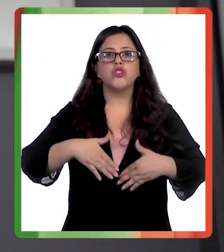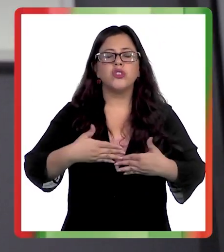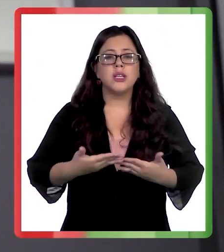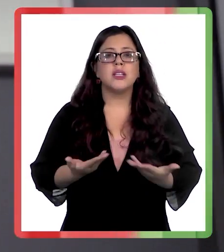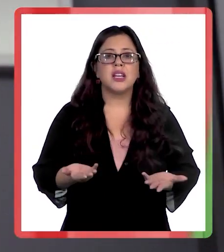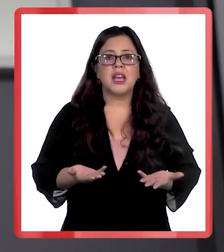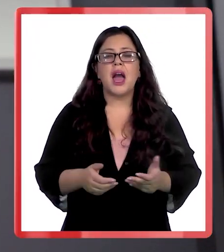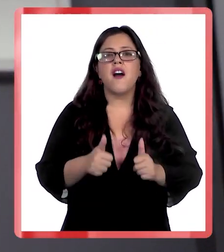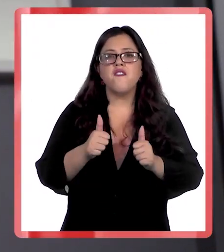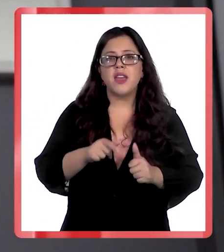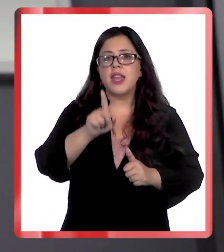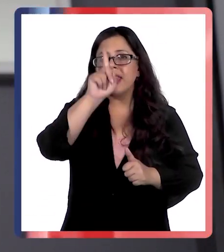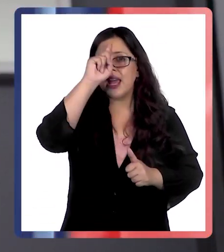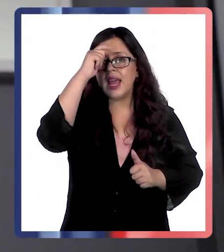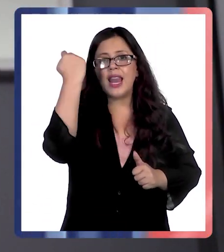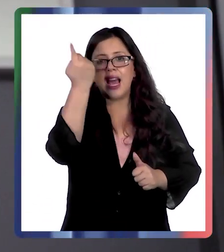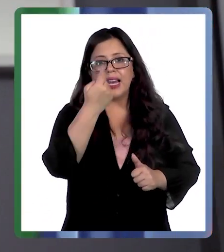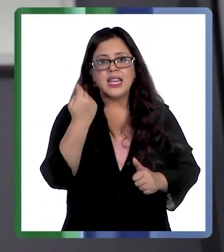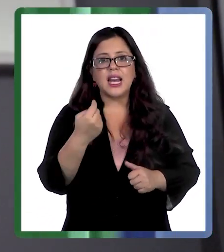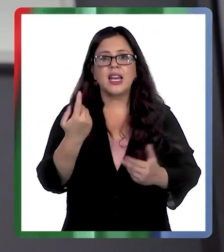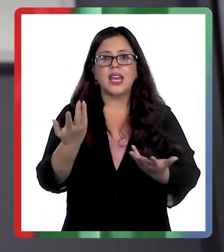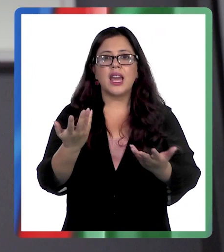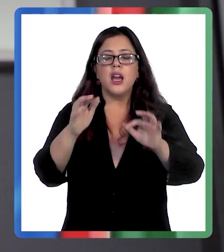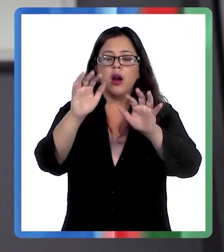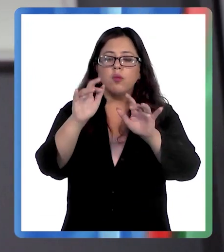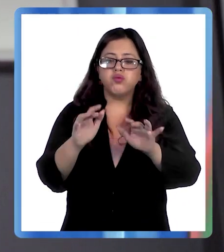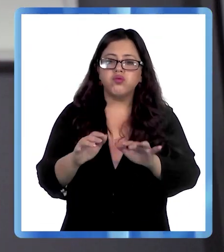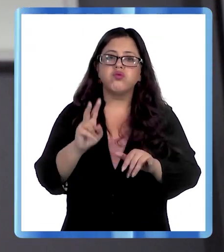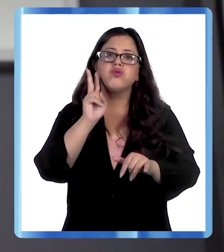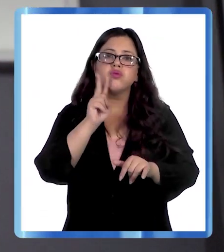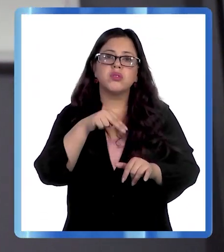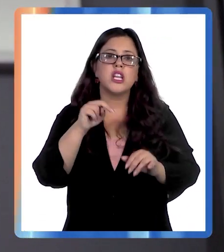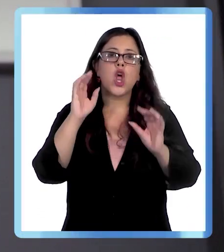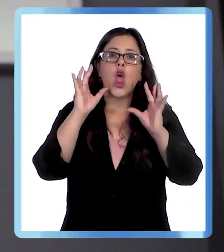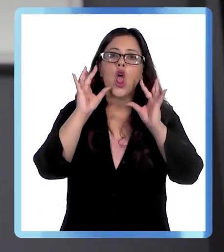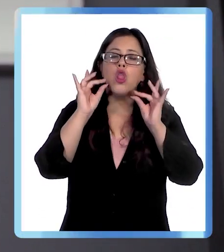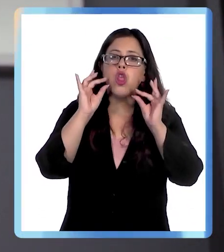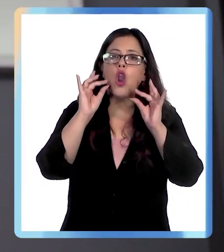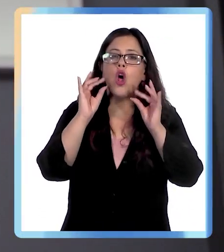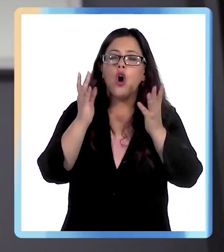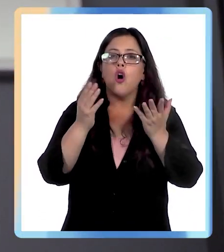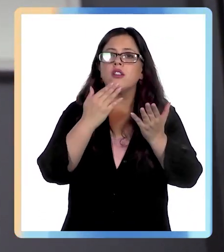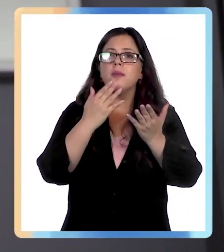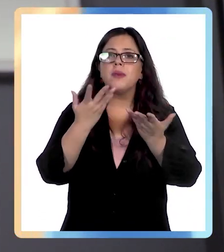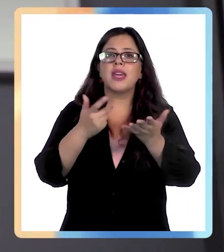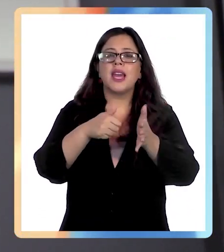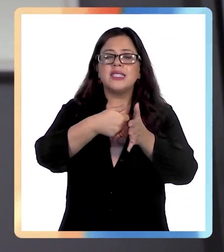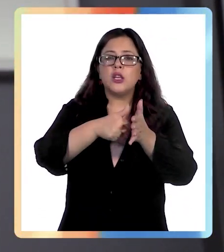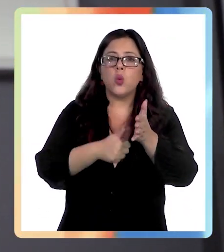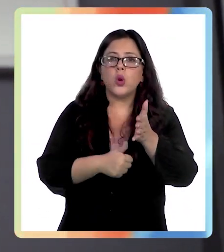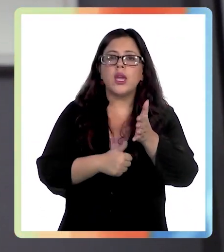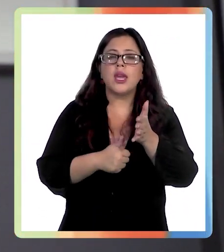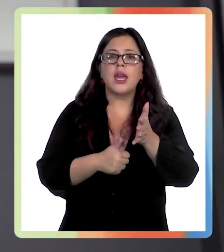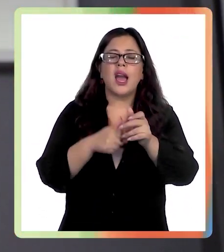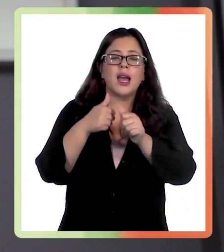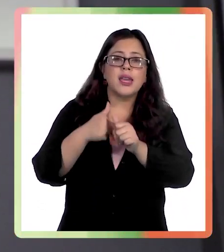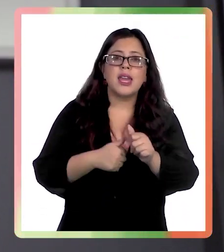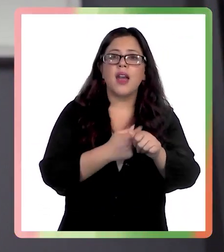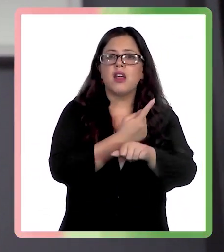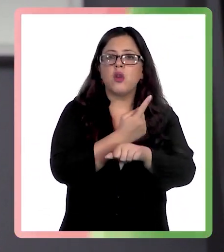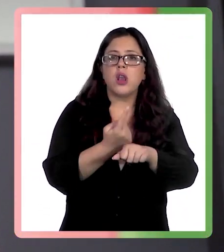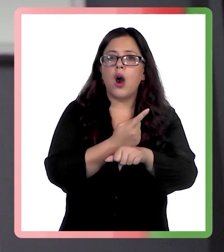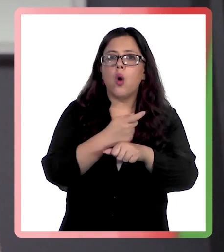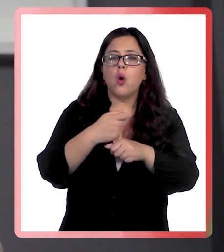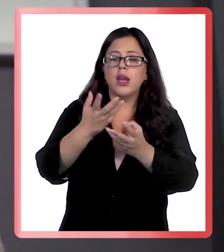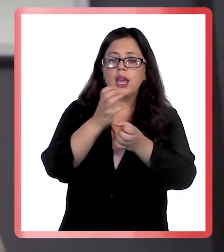sienta muy bien en nuestra clínica anestesias computarizadas sin dolor cirugía guiada de implantes en